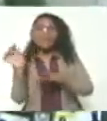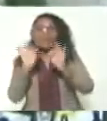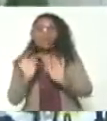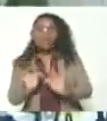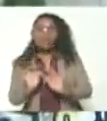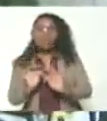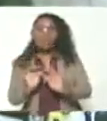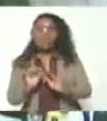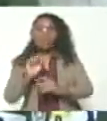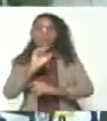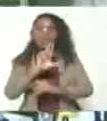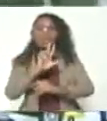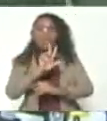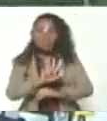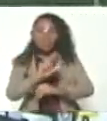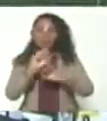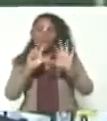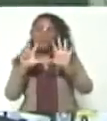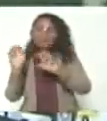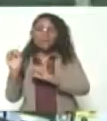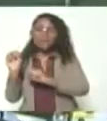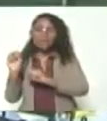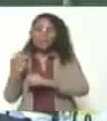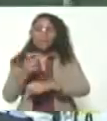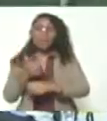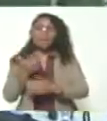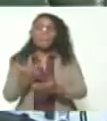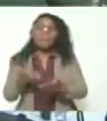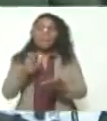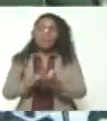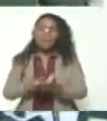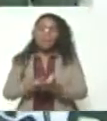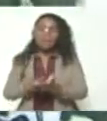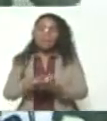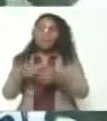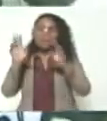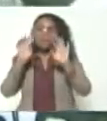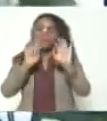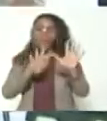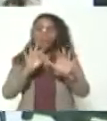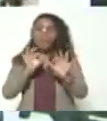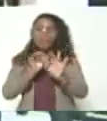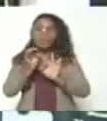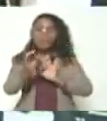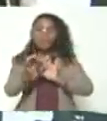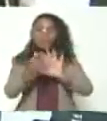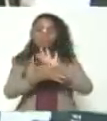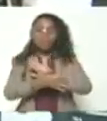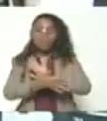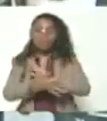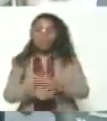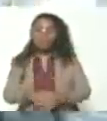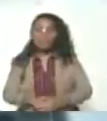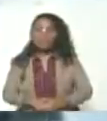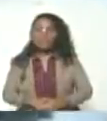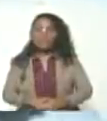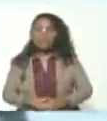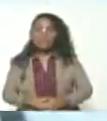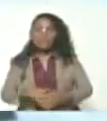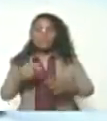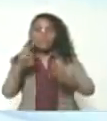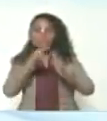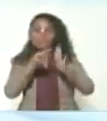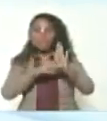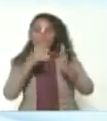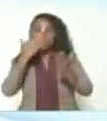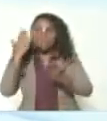calibre 380. Correcto. Tenemos pistolas Glock calibre 9 milímetros, Browning 9 milímetros,